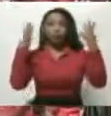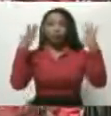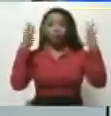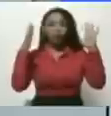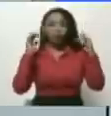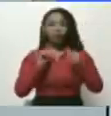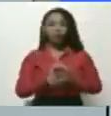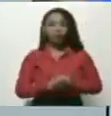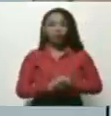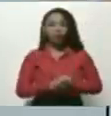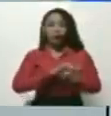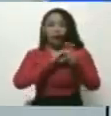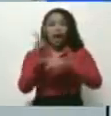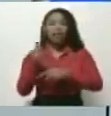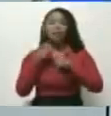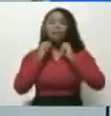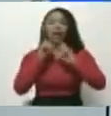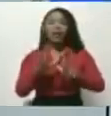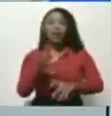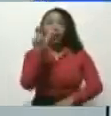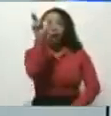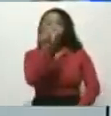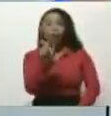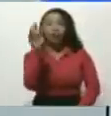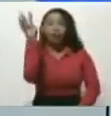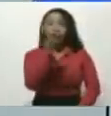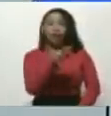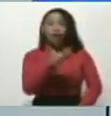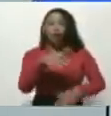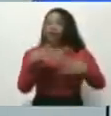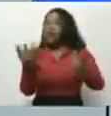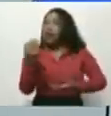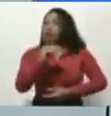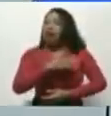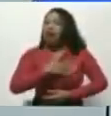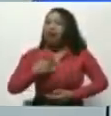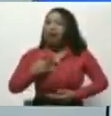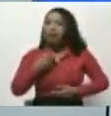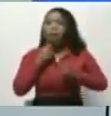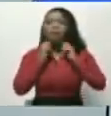Así perdimos la Guayana Esequiba. ¿Qué más queremos perder?